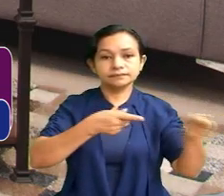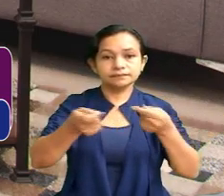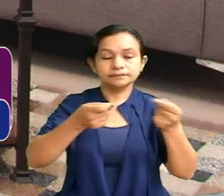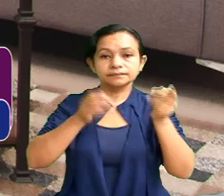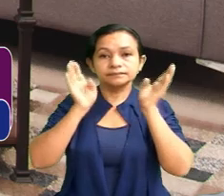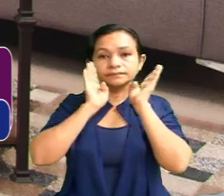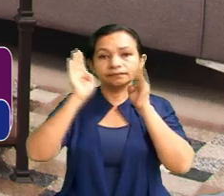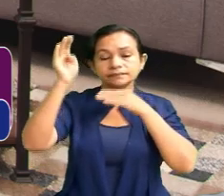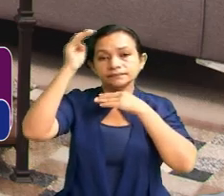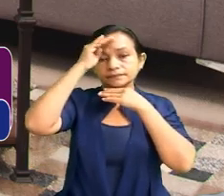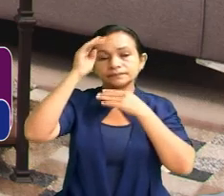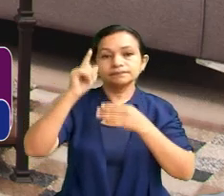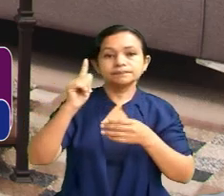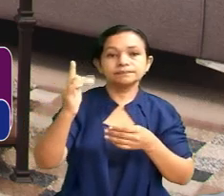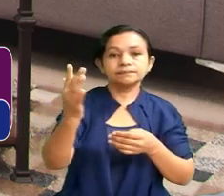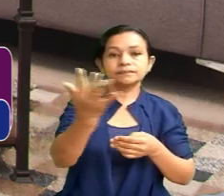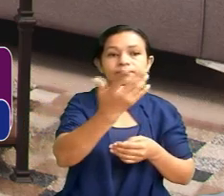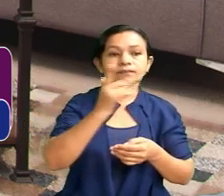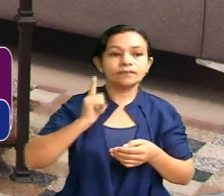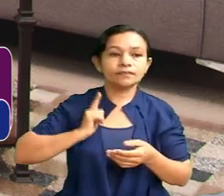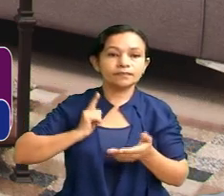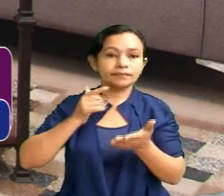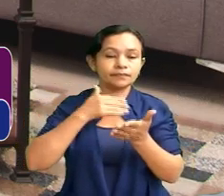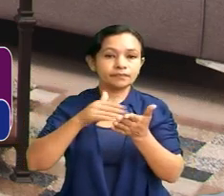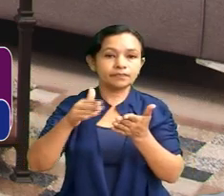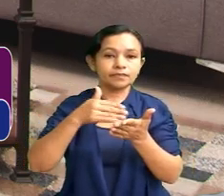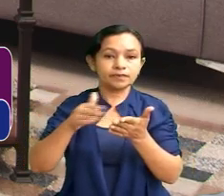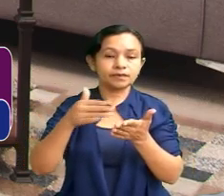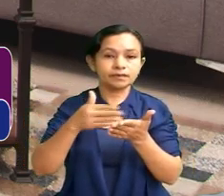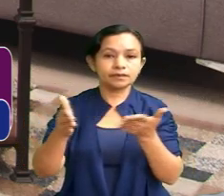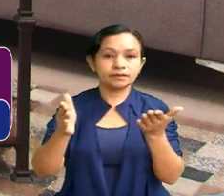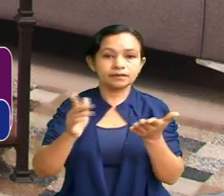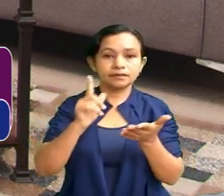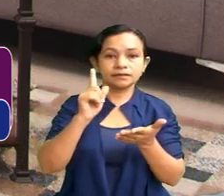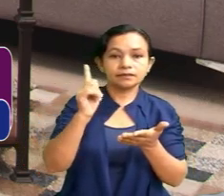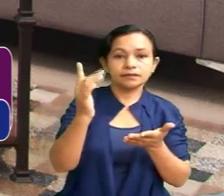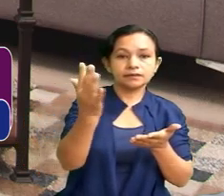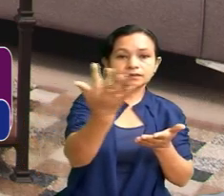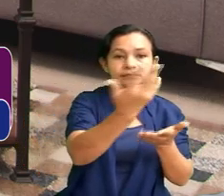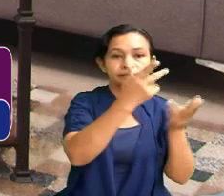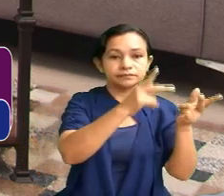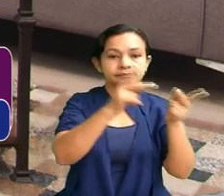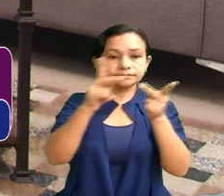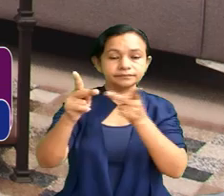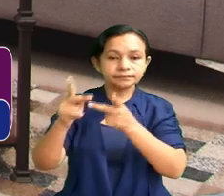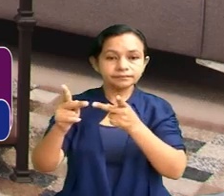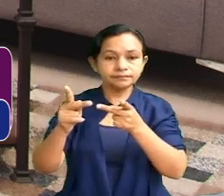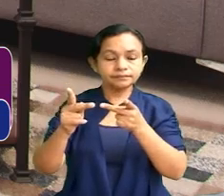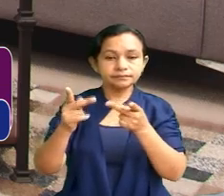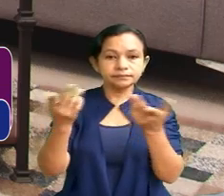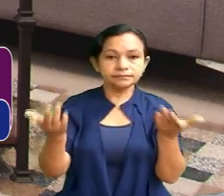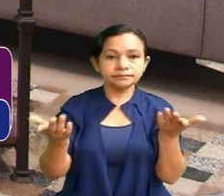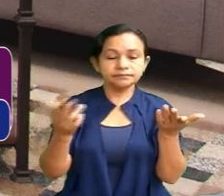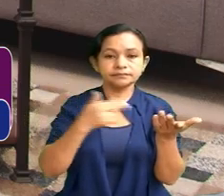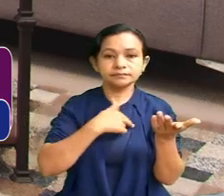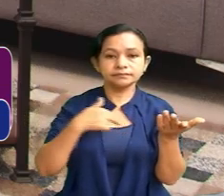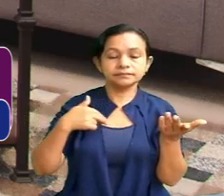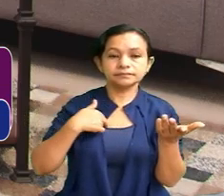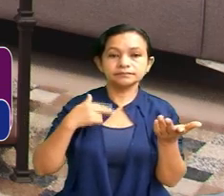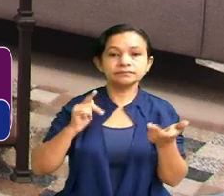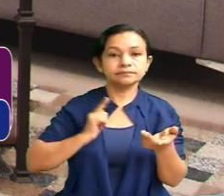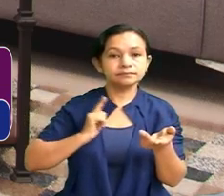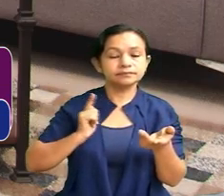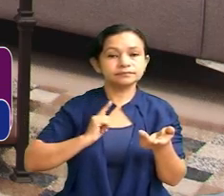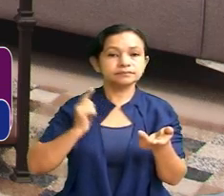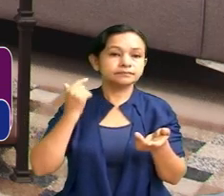privados y todo eso para facilitar verdad y que todas las personas que se vayan a mover que sin duda sin duda van a ser bastante